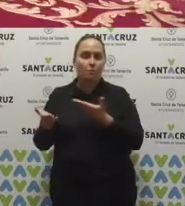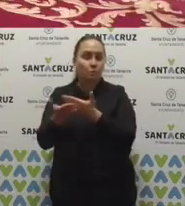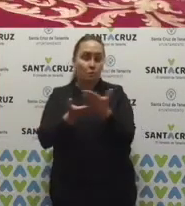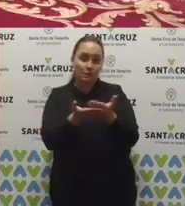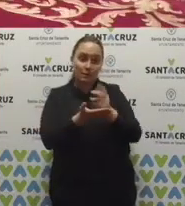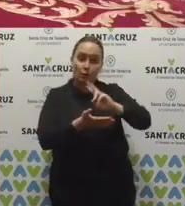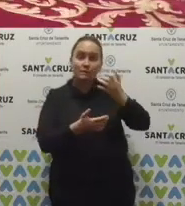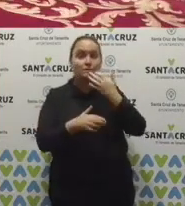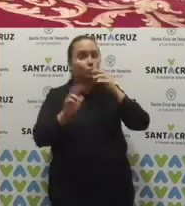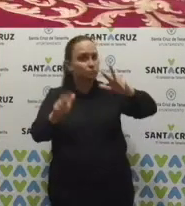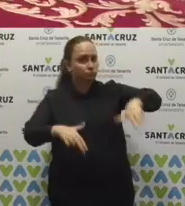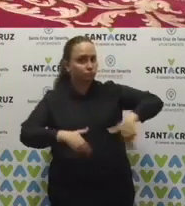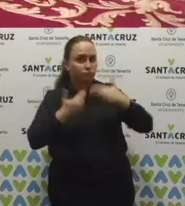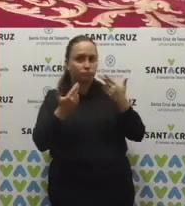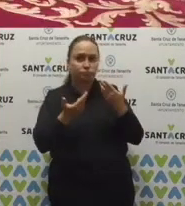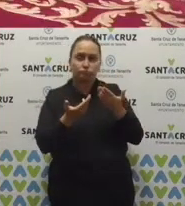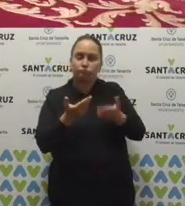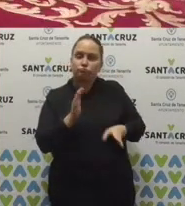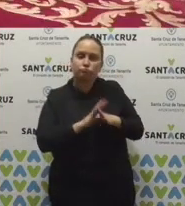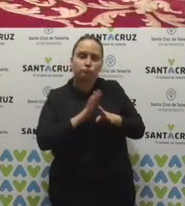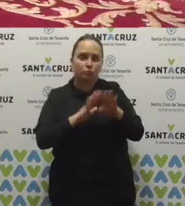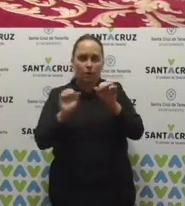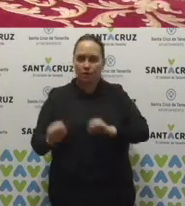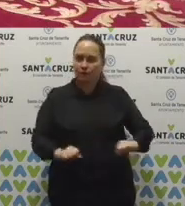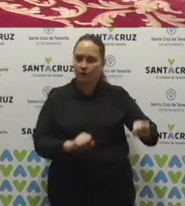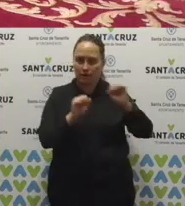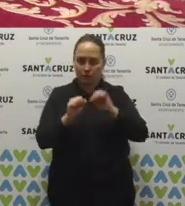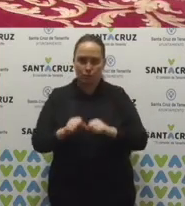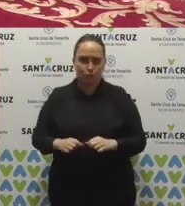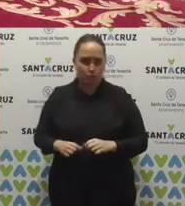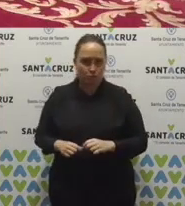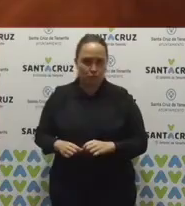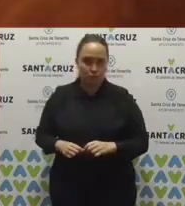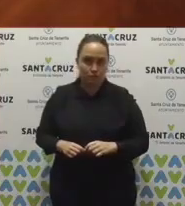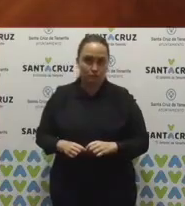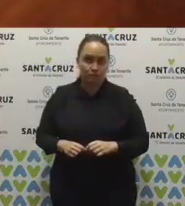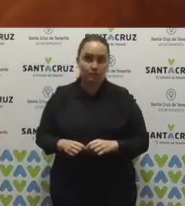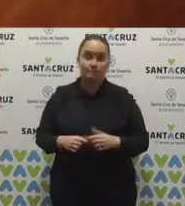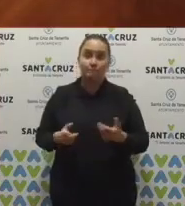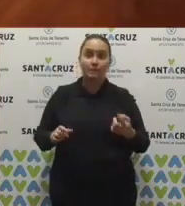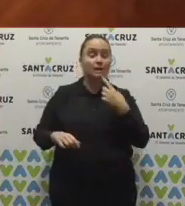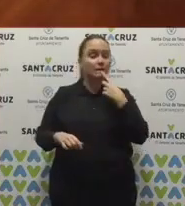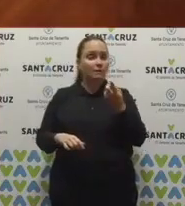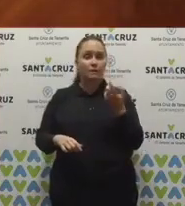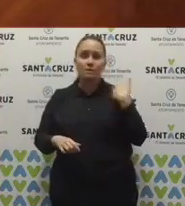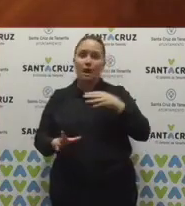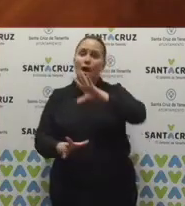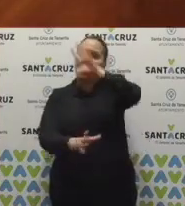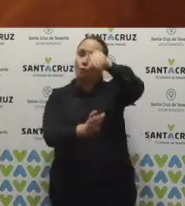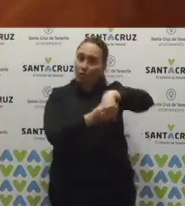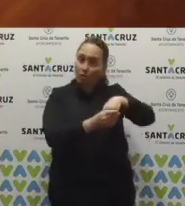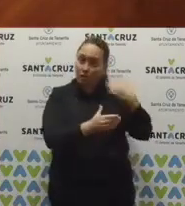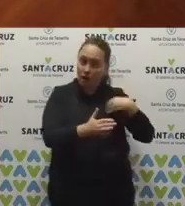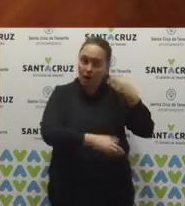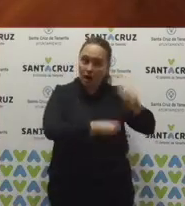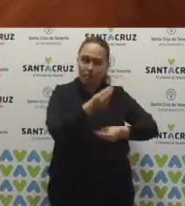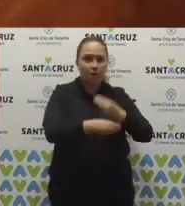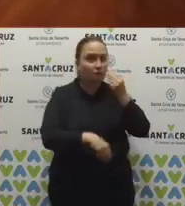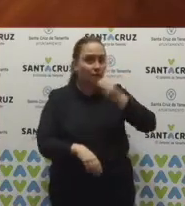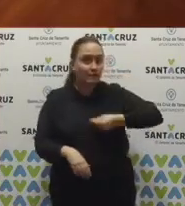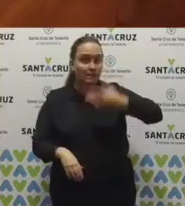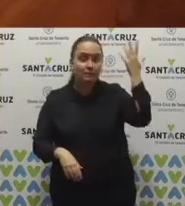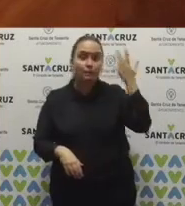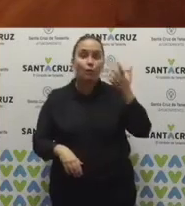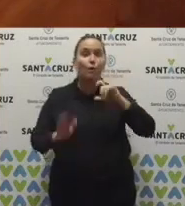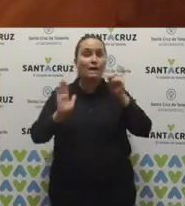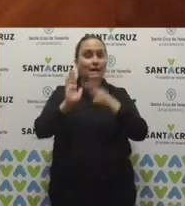vamos a tratar de seguir defendiendo que están incluidas y que ya se están haciendo fantásticos que están fuera de